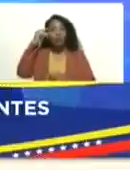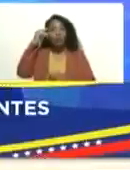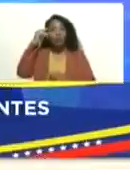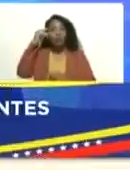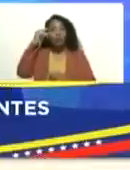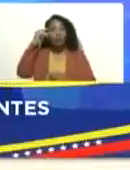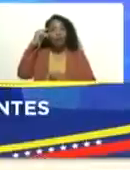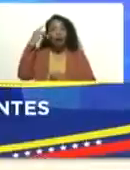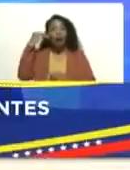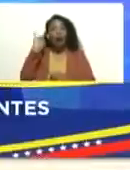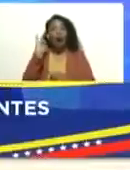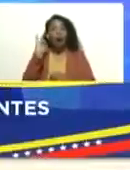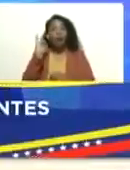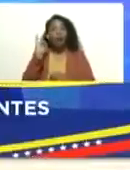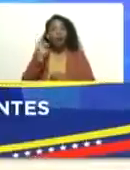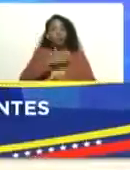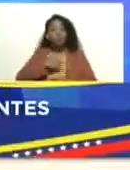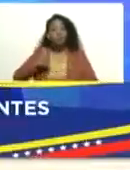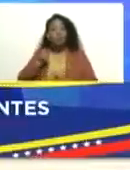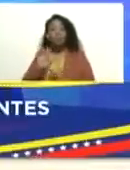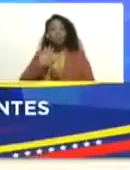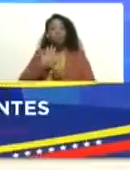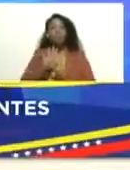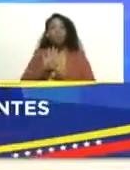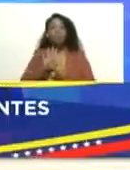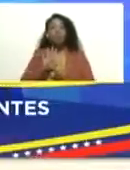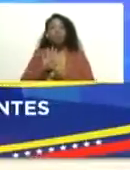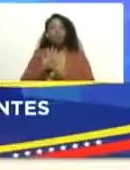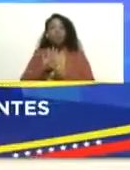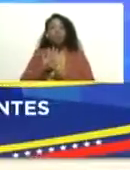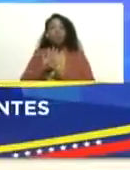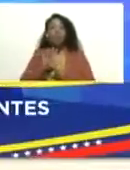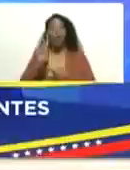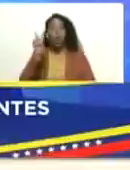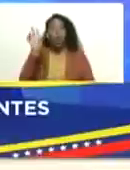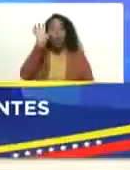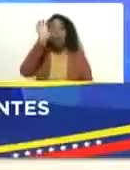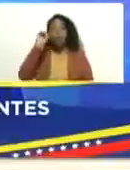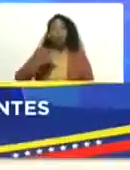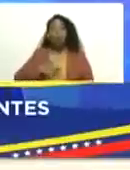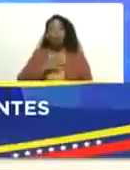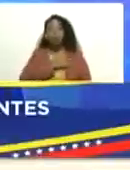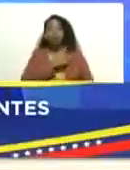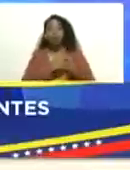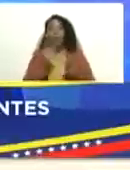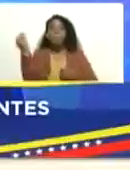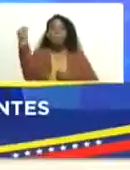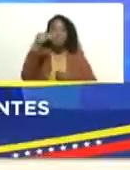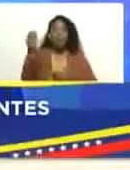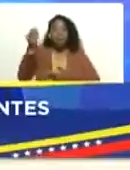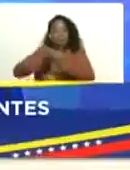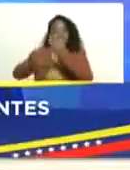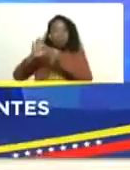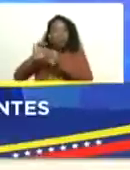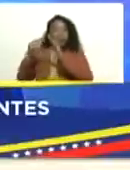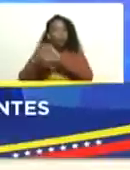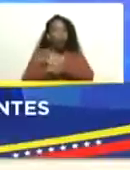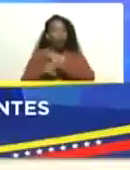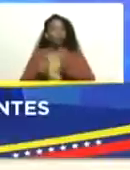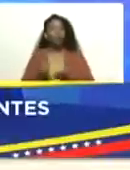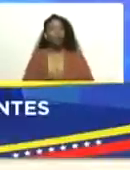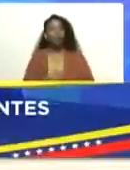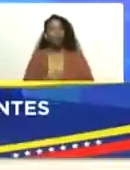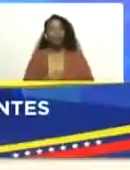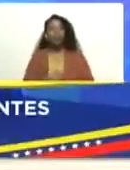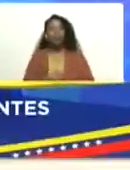son como una expresión y manifestación de la voluntad de los países para aumentar la relación, que sirvan para que los